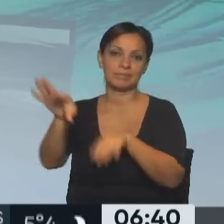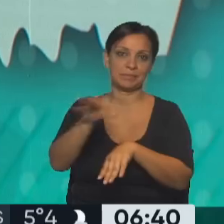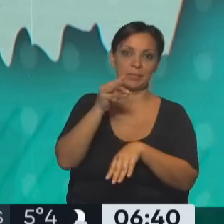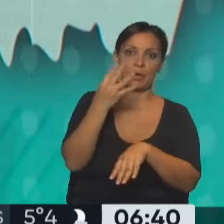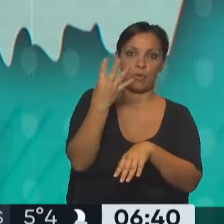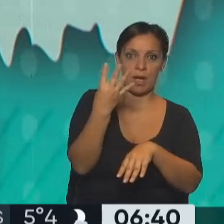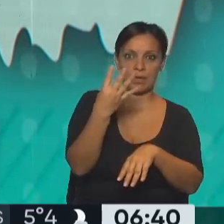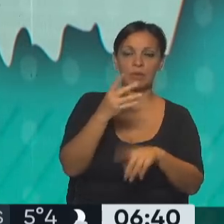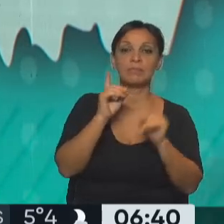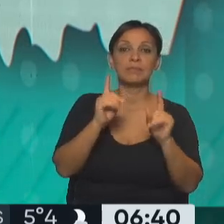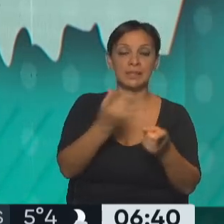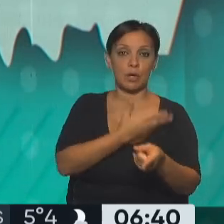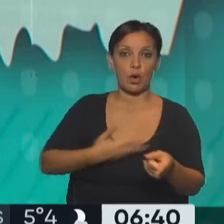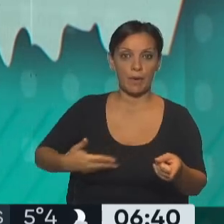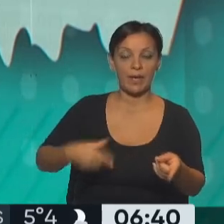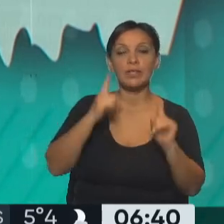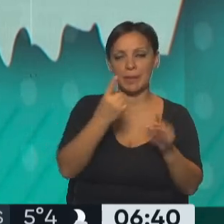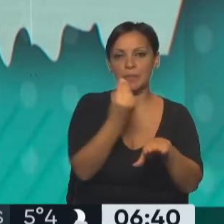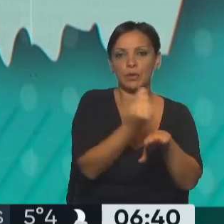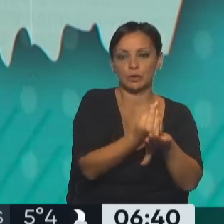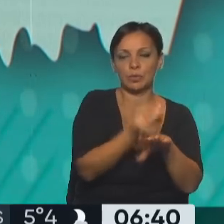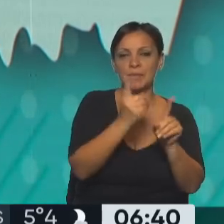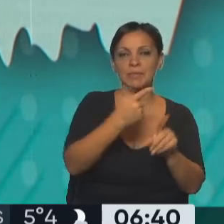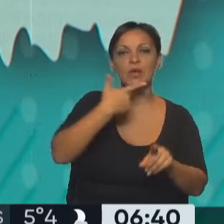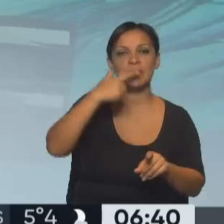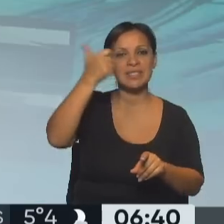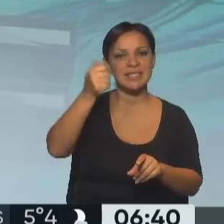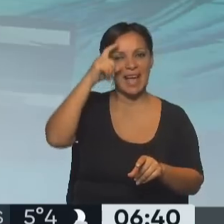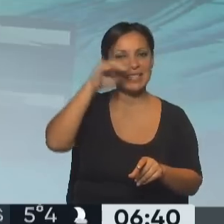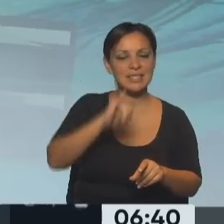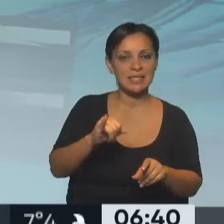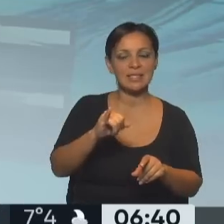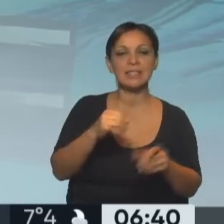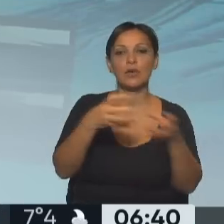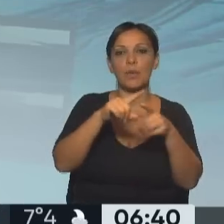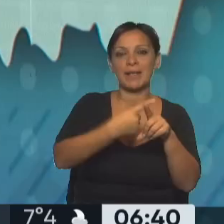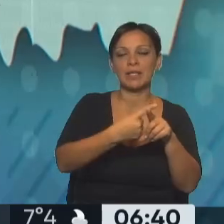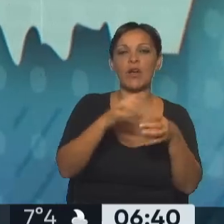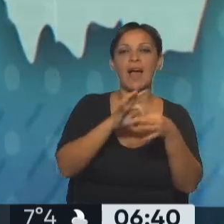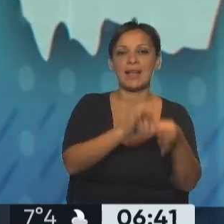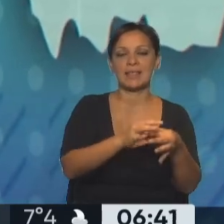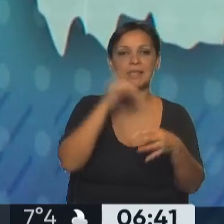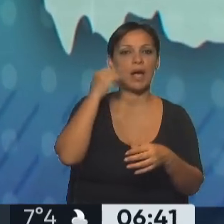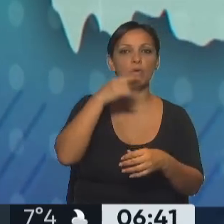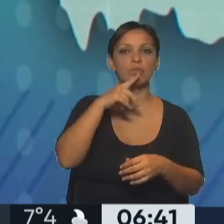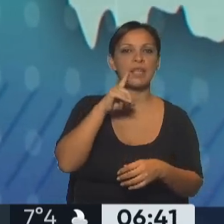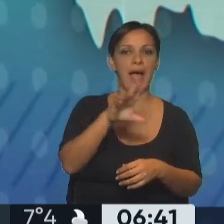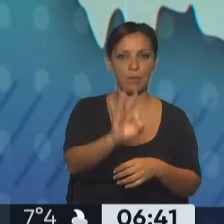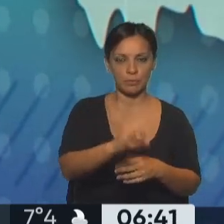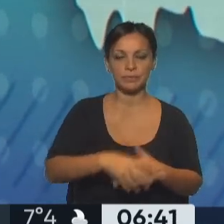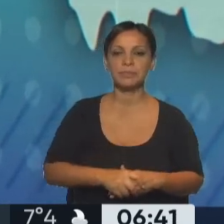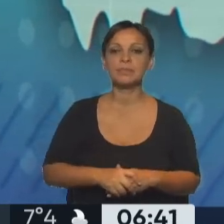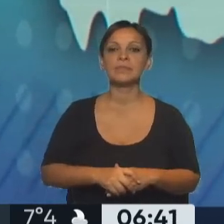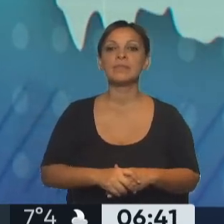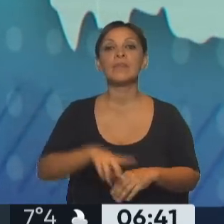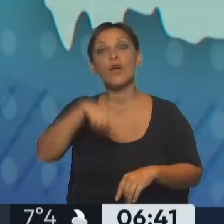y el propio gobernador que va a la reelección, Gustavo Sáenz de Alianza Gustavo Gobierno. Otra de las provincias que va a las